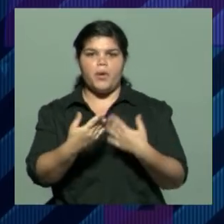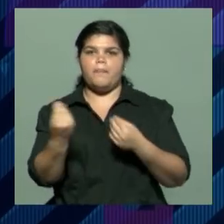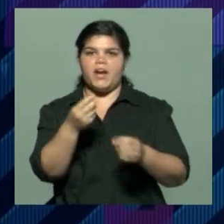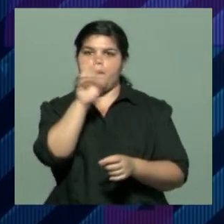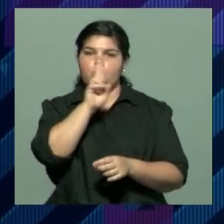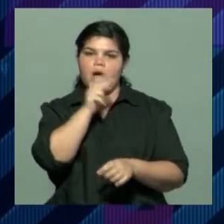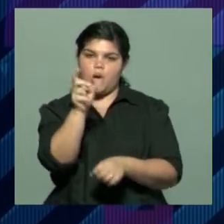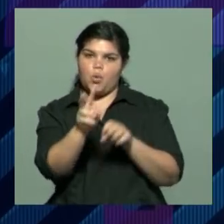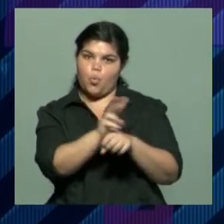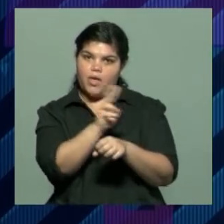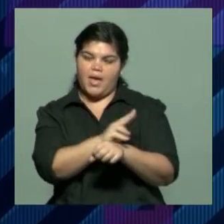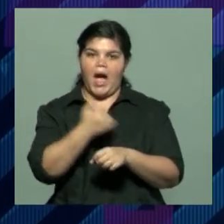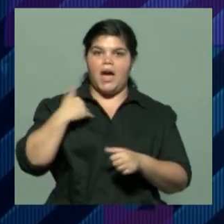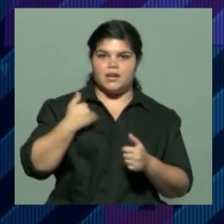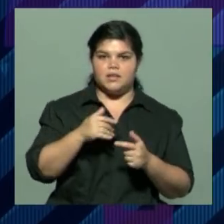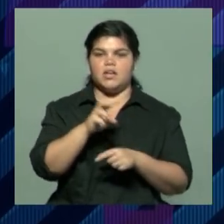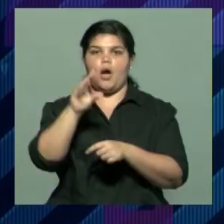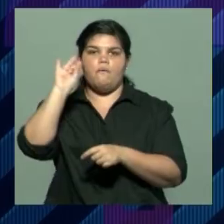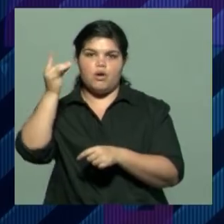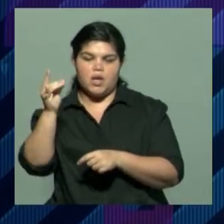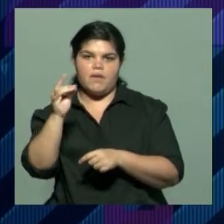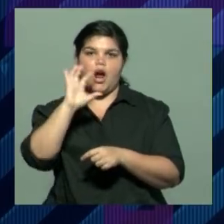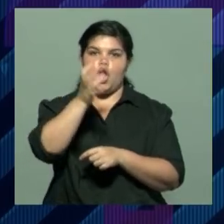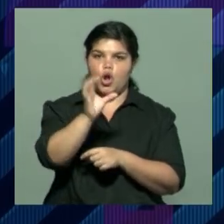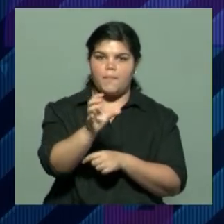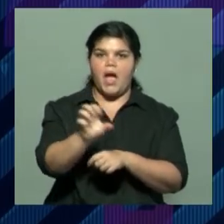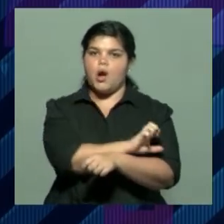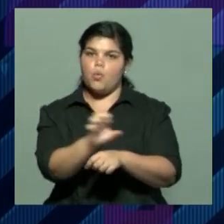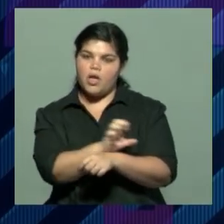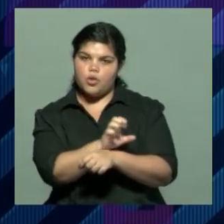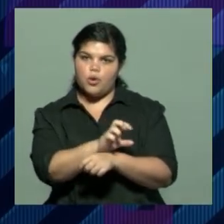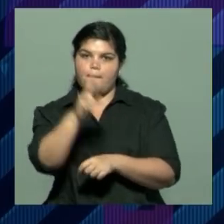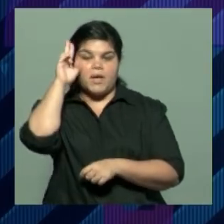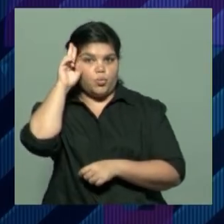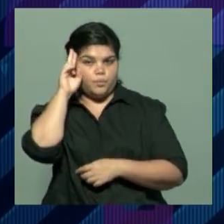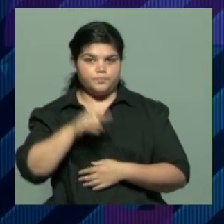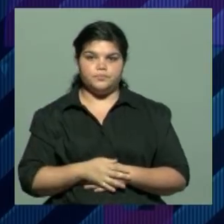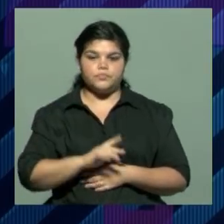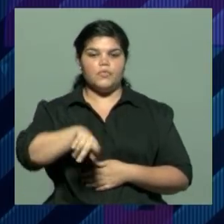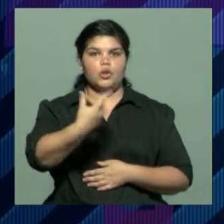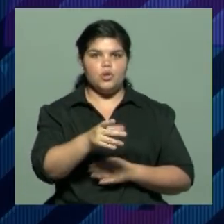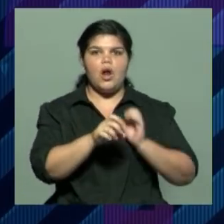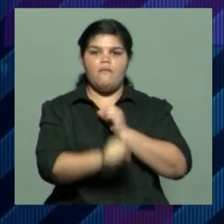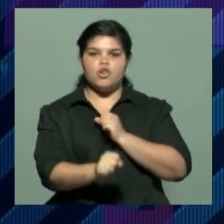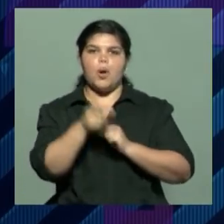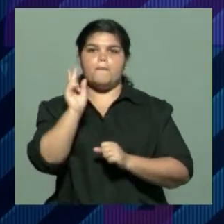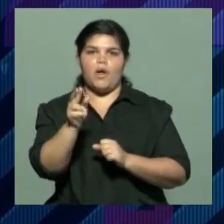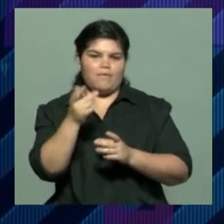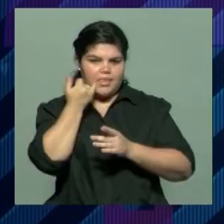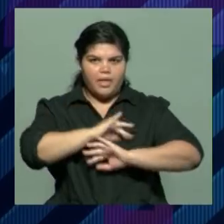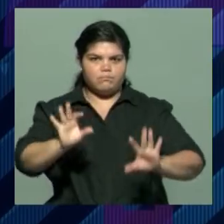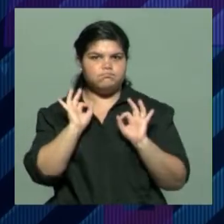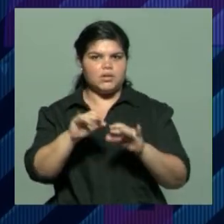la mujer son Argentina, Bolivia, Colombia, Ecuador y Perú. Y los países que permiten el aborto sin restricciones